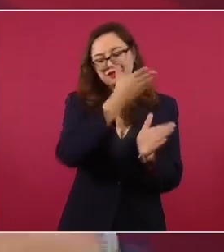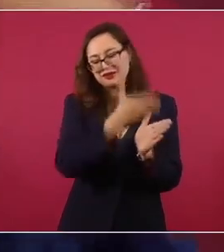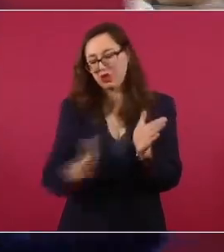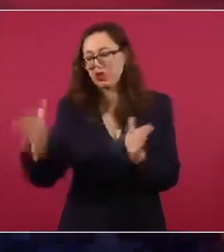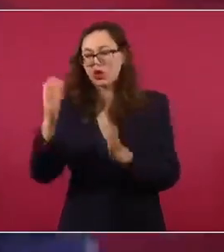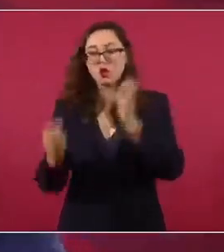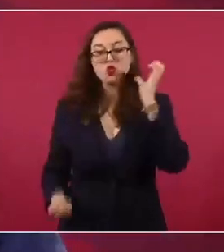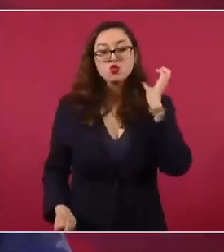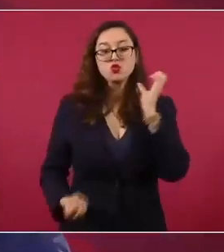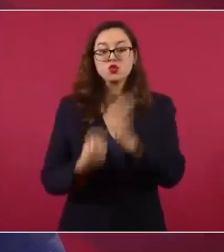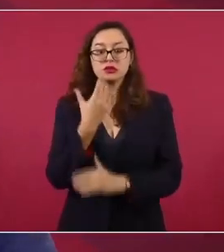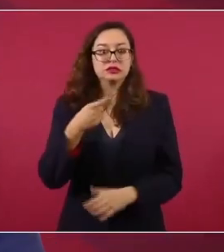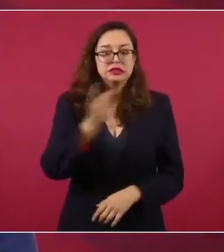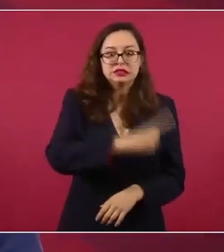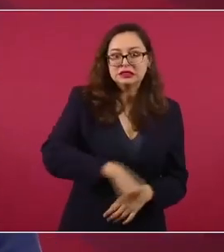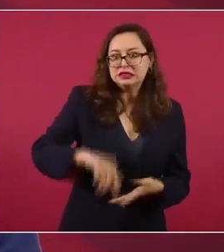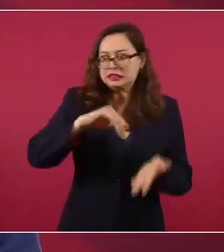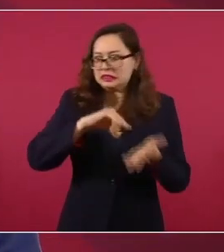Y no les alcanzó.